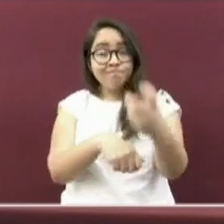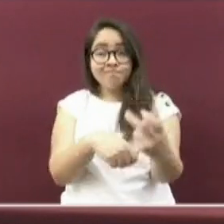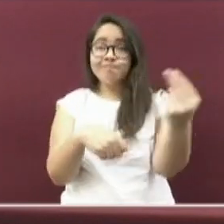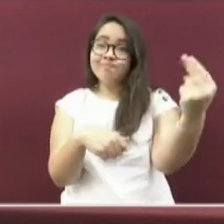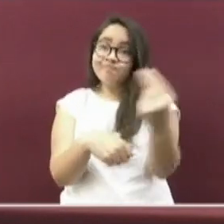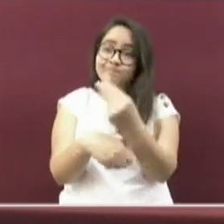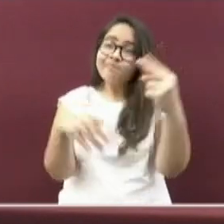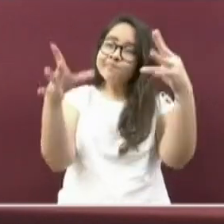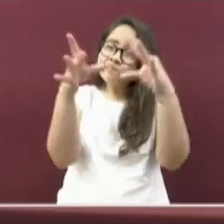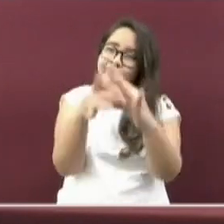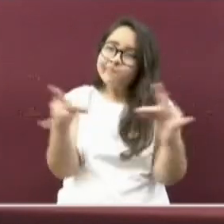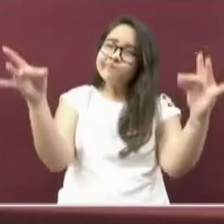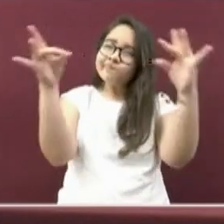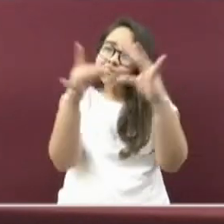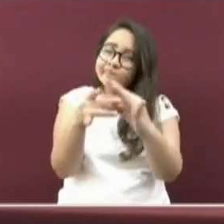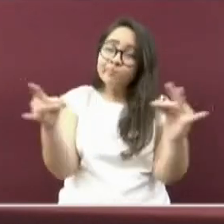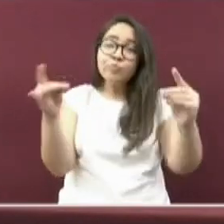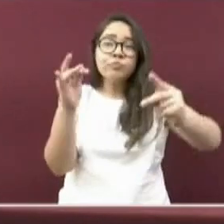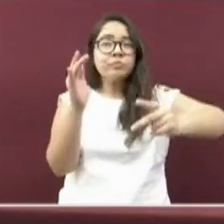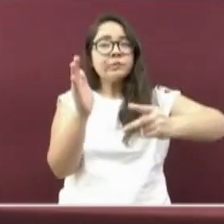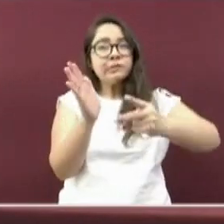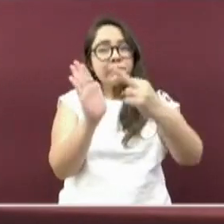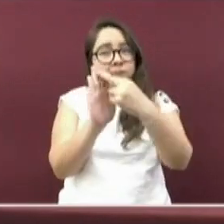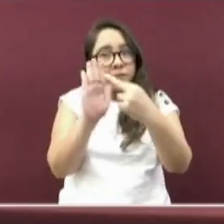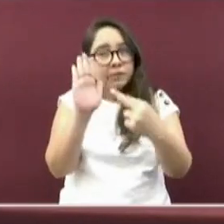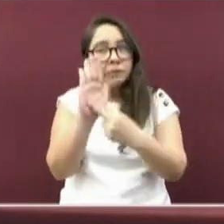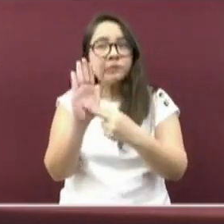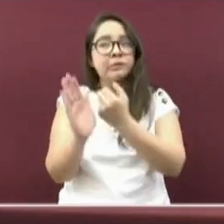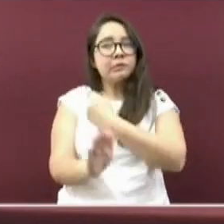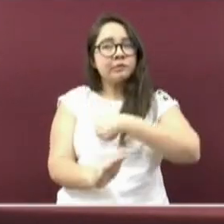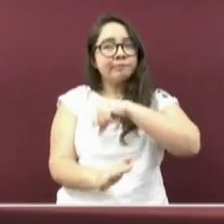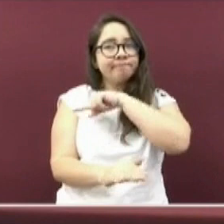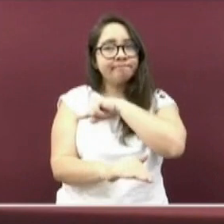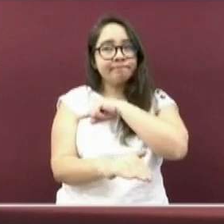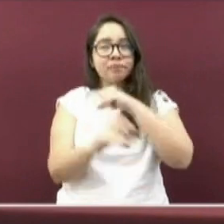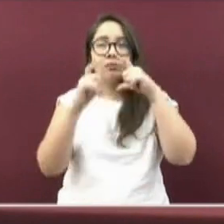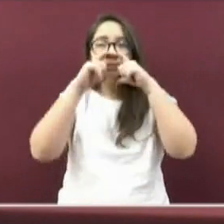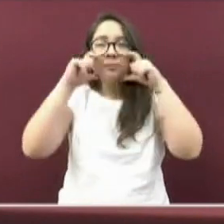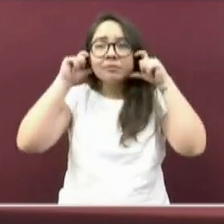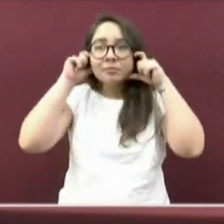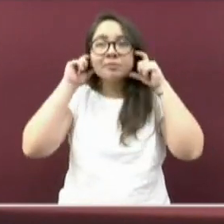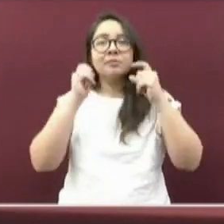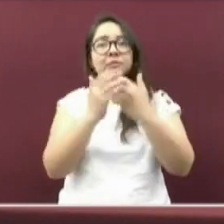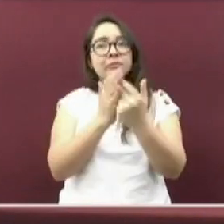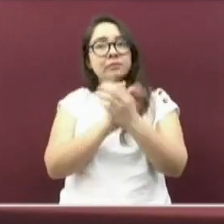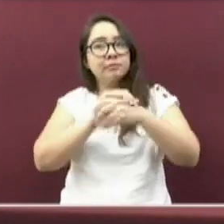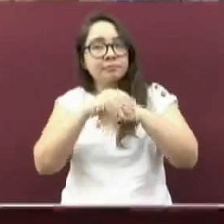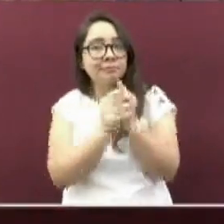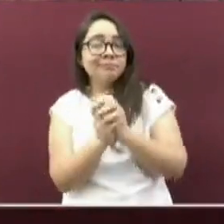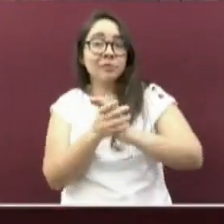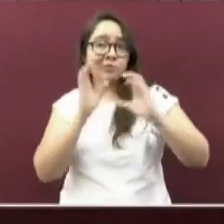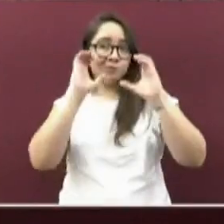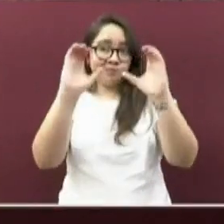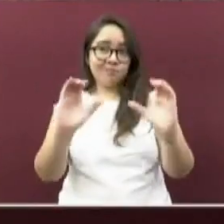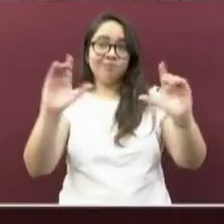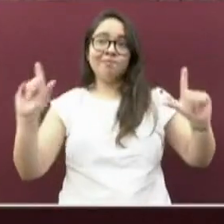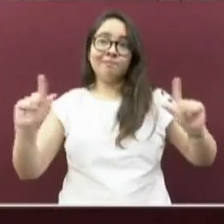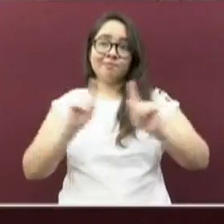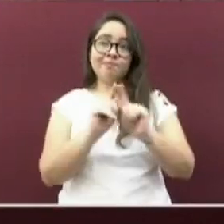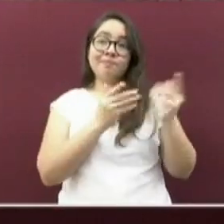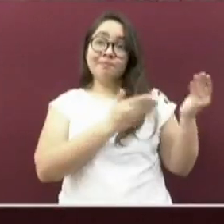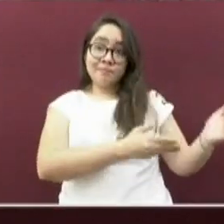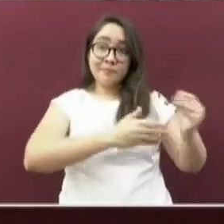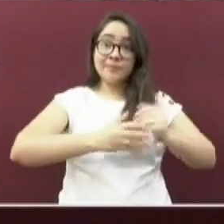reiteramos en continuar con las medidas de protección. Por mi parte es todo, regreso la voz al